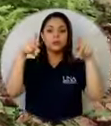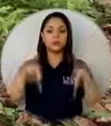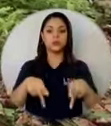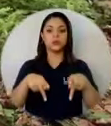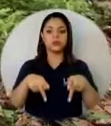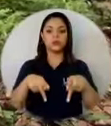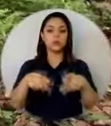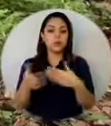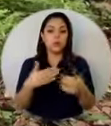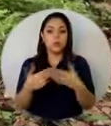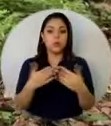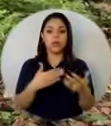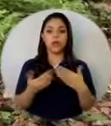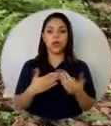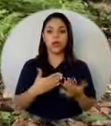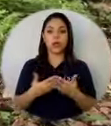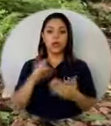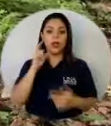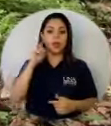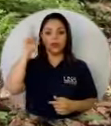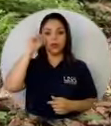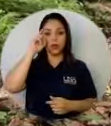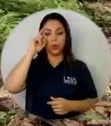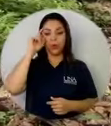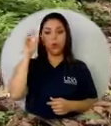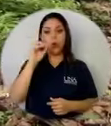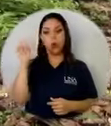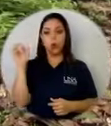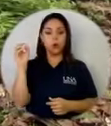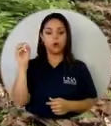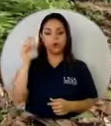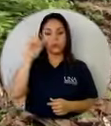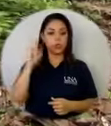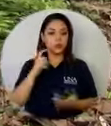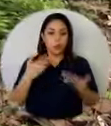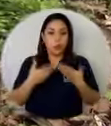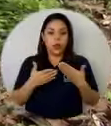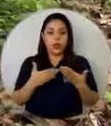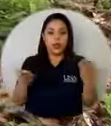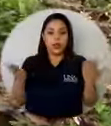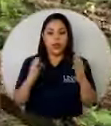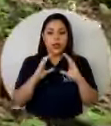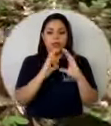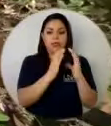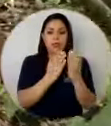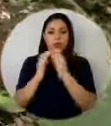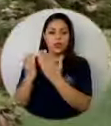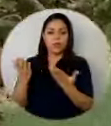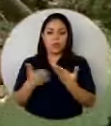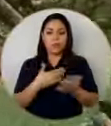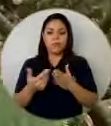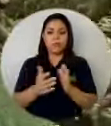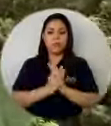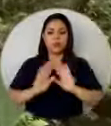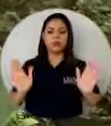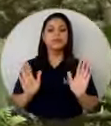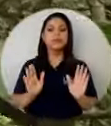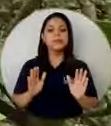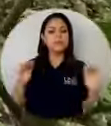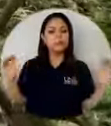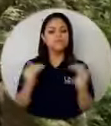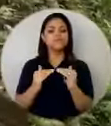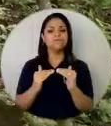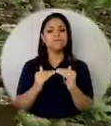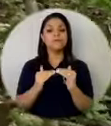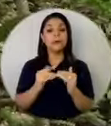todas las personas, ¿verdad? Independientemente de su género o de su sexo o de cualquier otra categoría. De manera